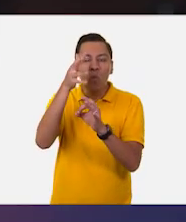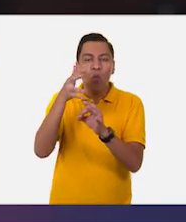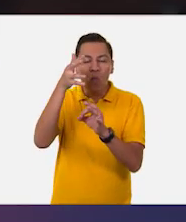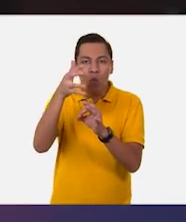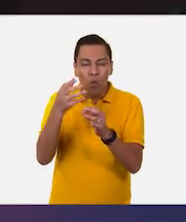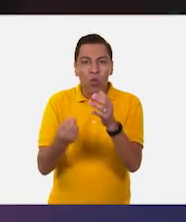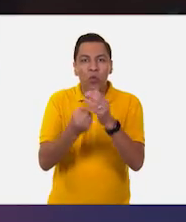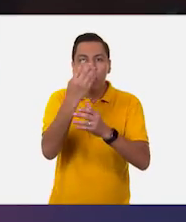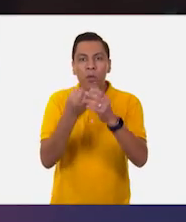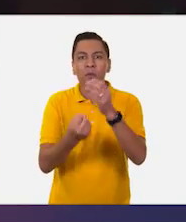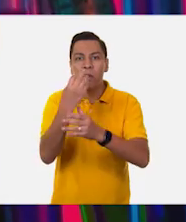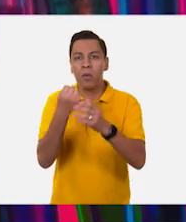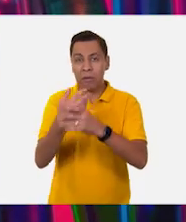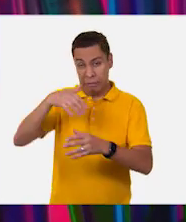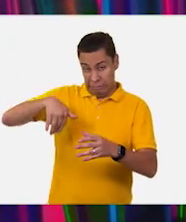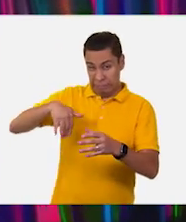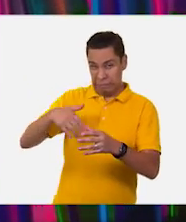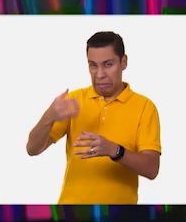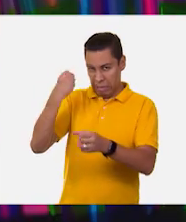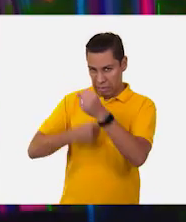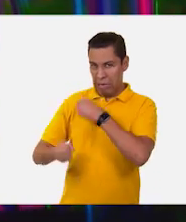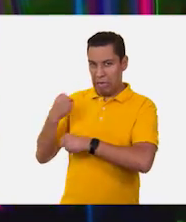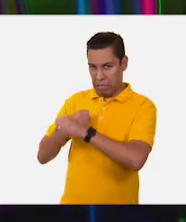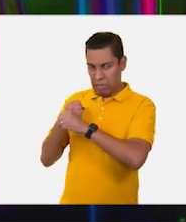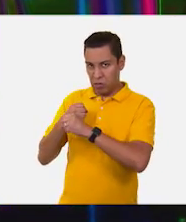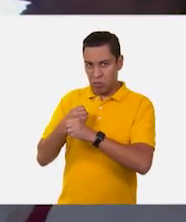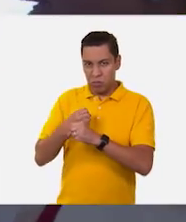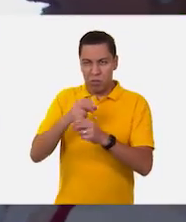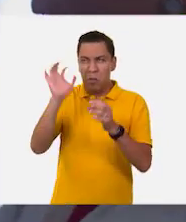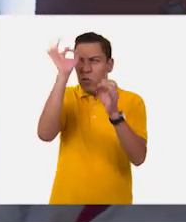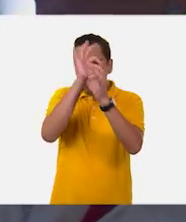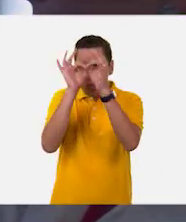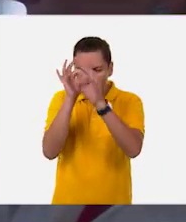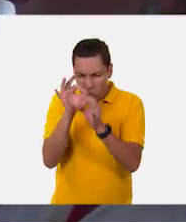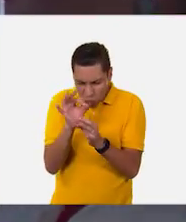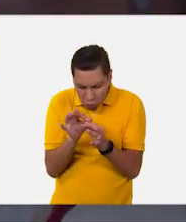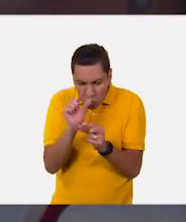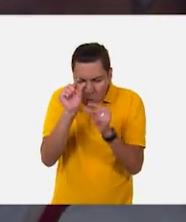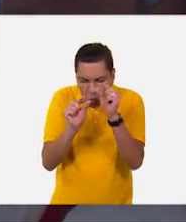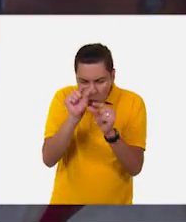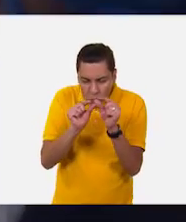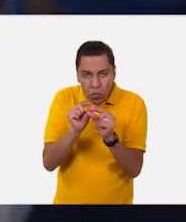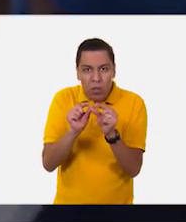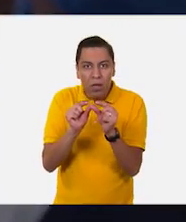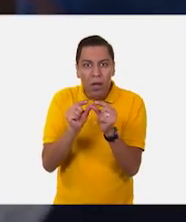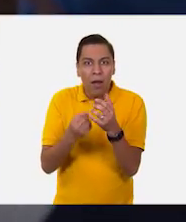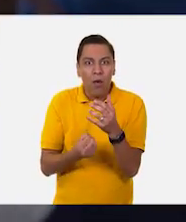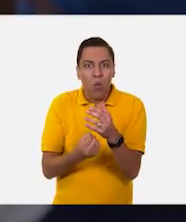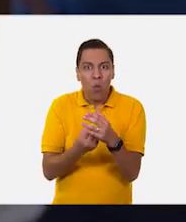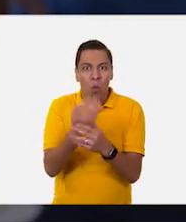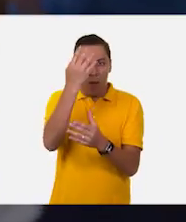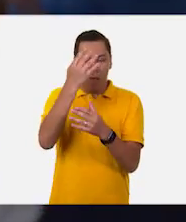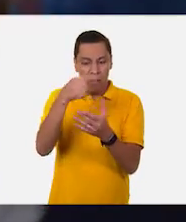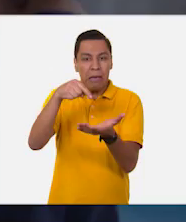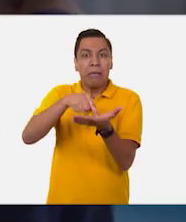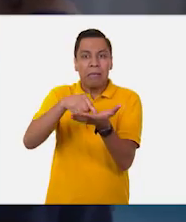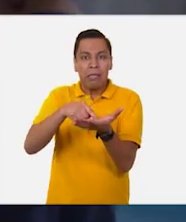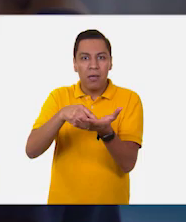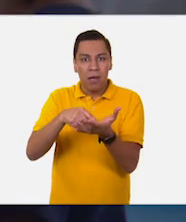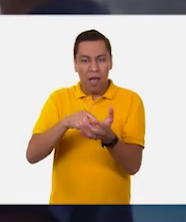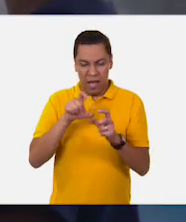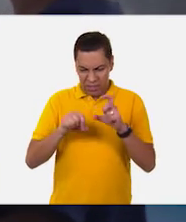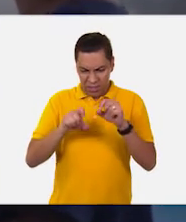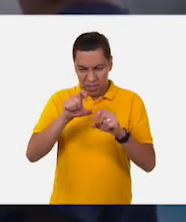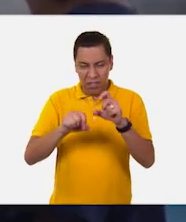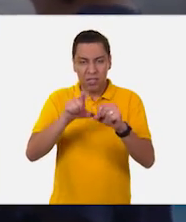había encontrado. Hace unos años, innovamos en el mundo de la nanotecnología, creando una nueva molécula capaz de matar virus,